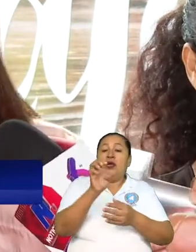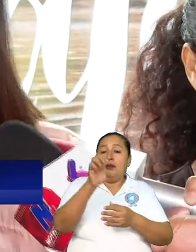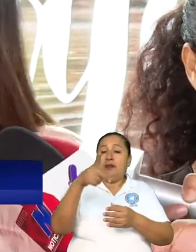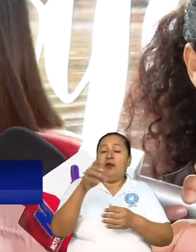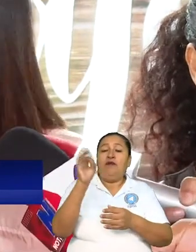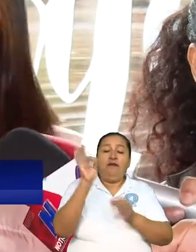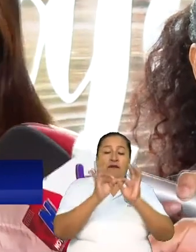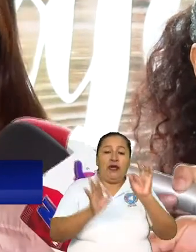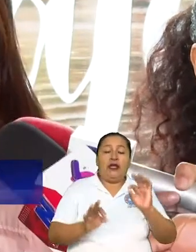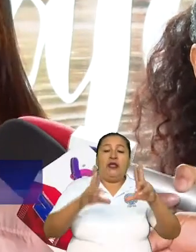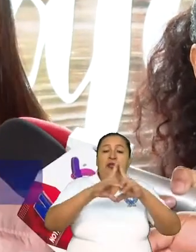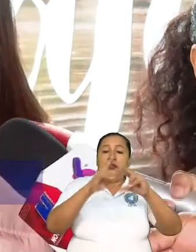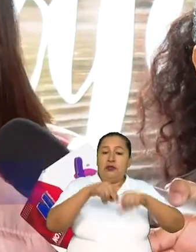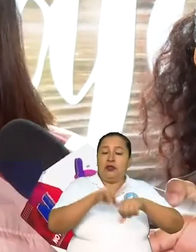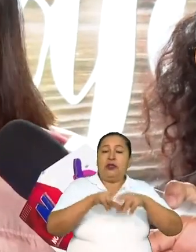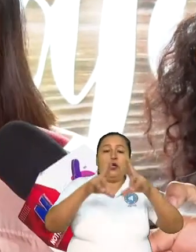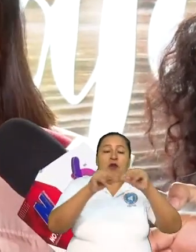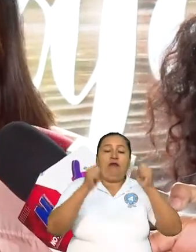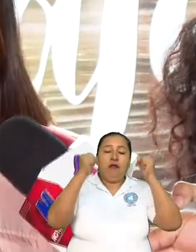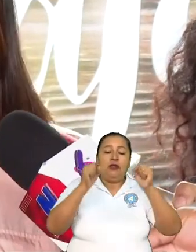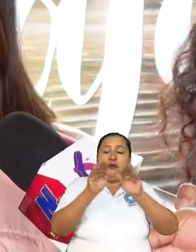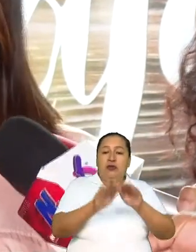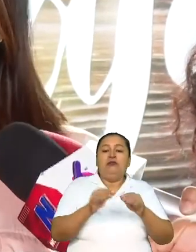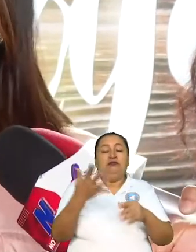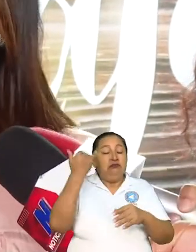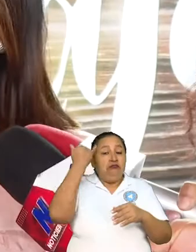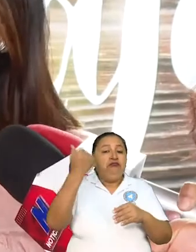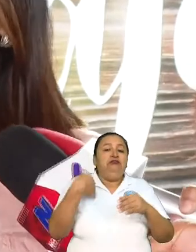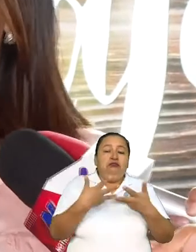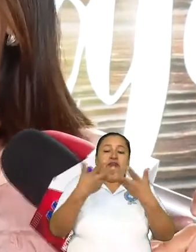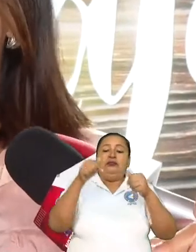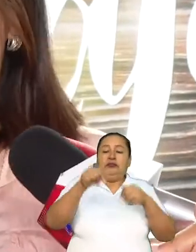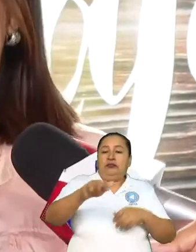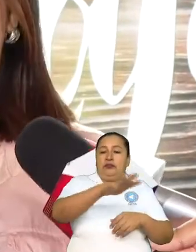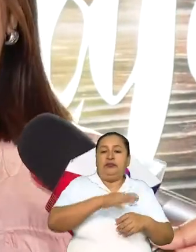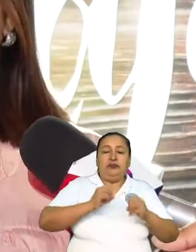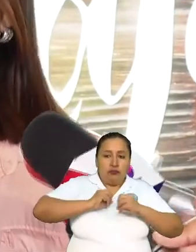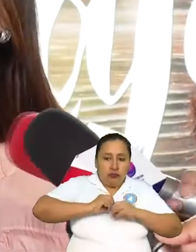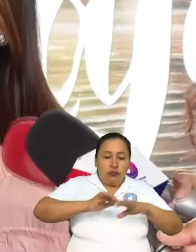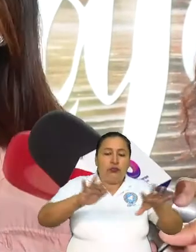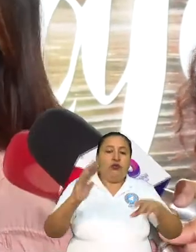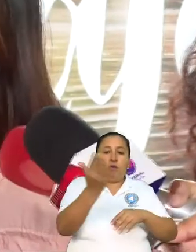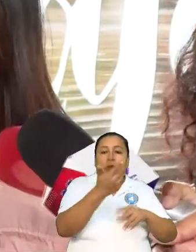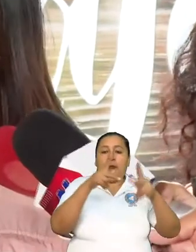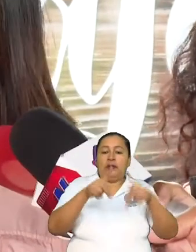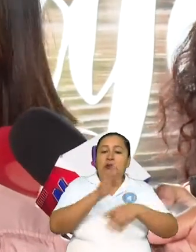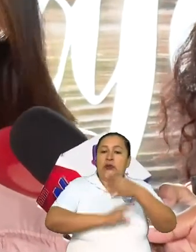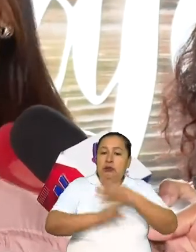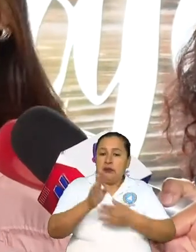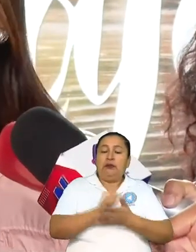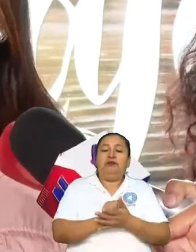Nacional Nicaragua Fuerza Bendita, emprendimientos que inspiran. Este es un espacio de proyección de todas las personas con